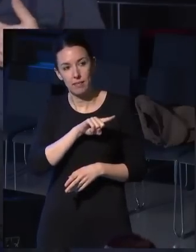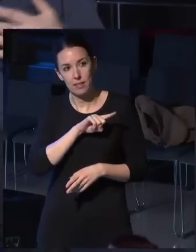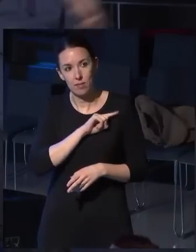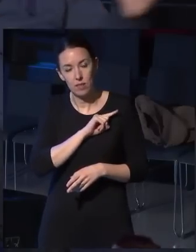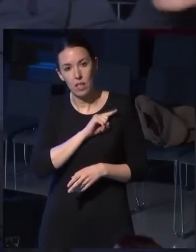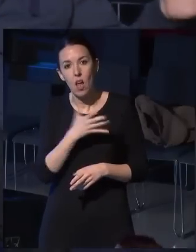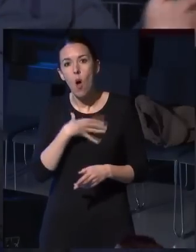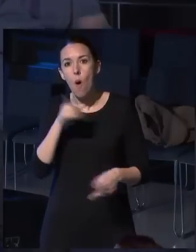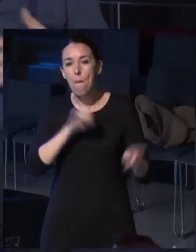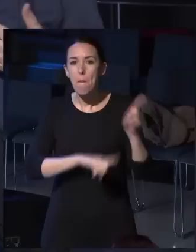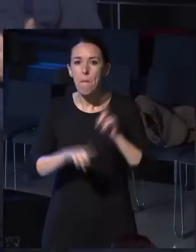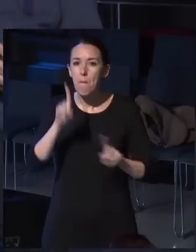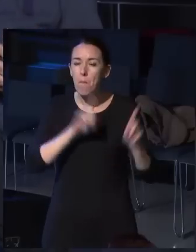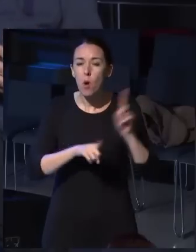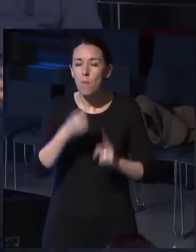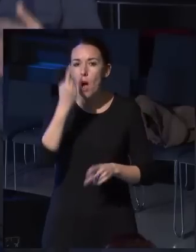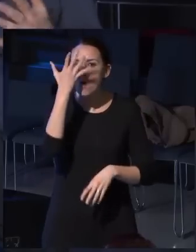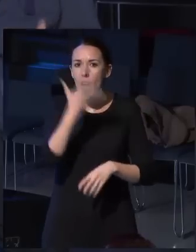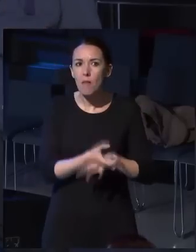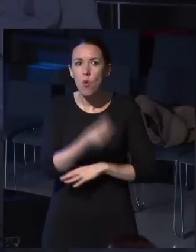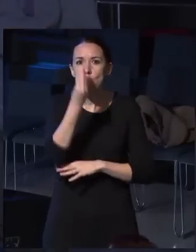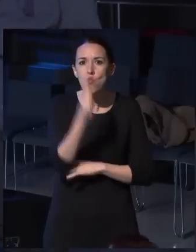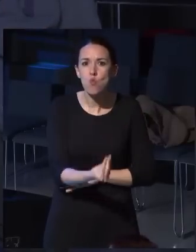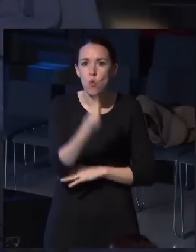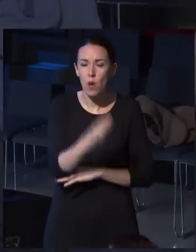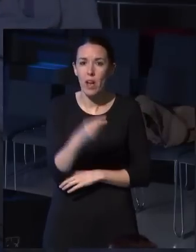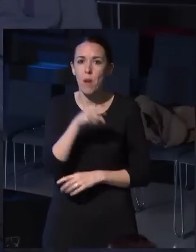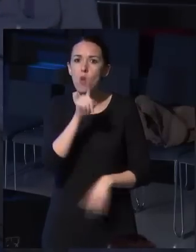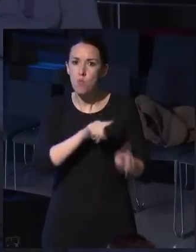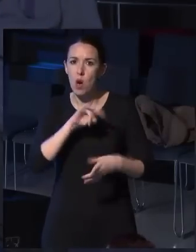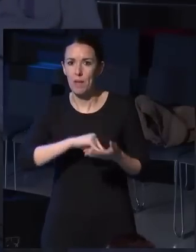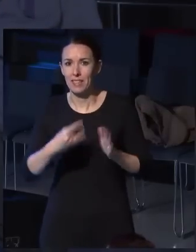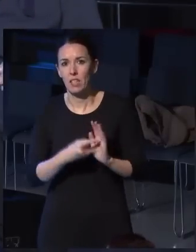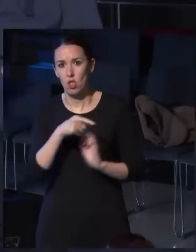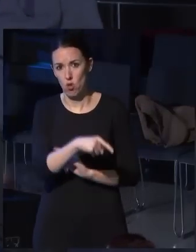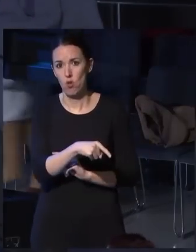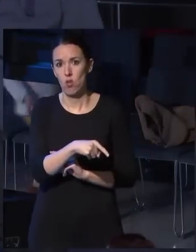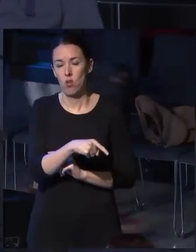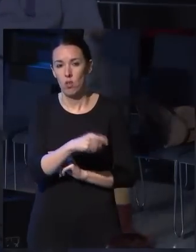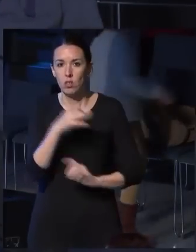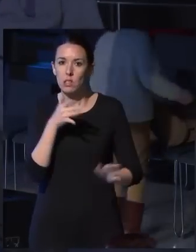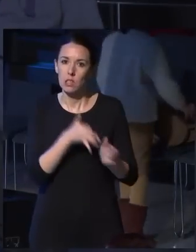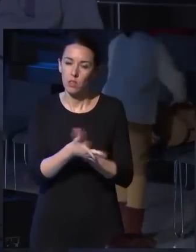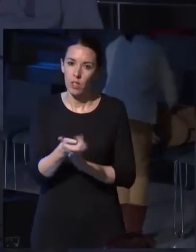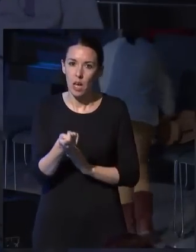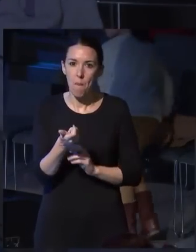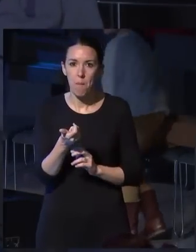para mí el problema es cuando ellas hacen una toma que pueda ser muy buena y haya ha habido un problema técnico. Entonces ahí sí hay que tener un poco